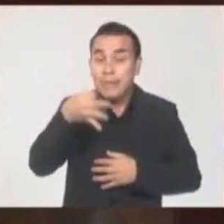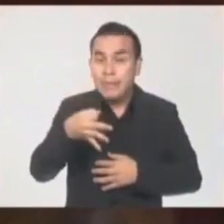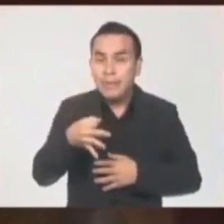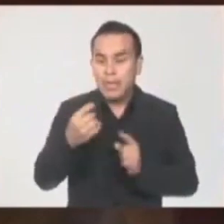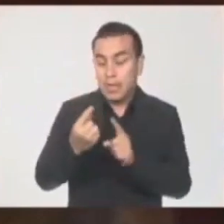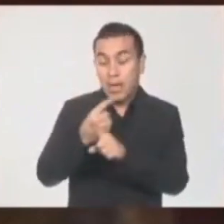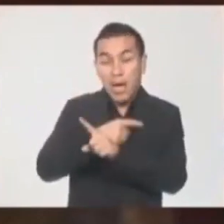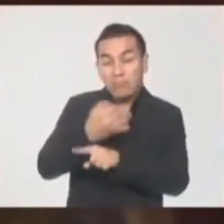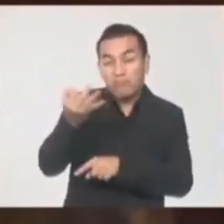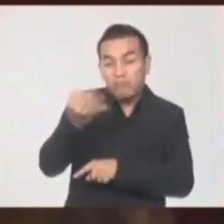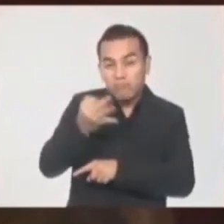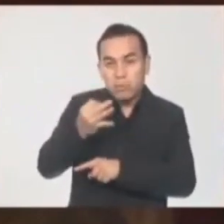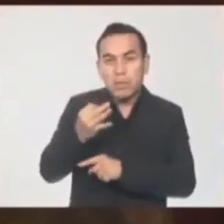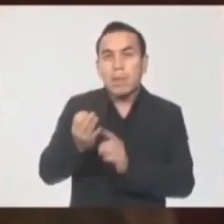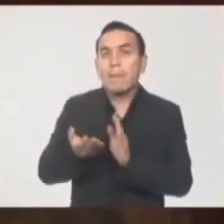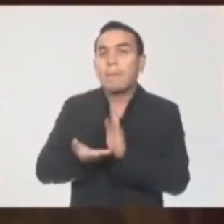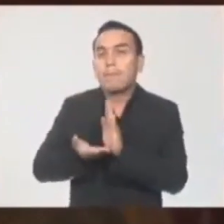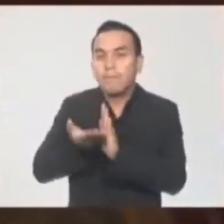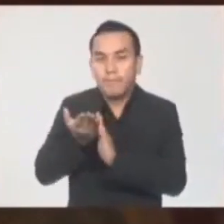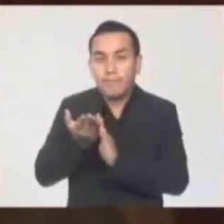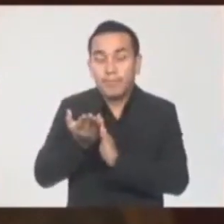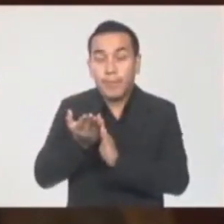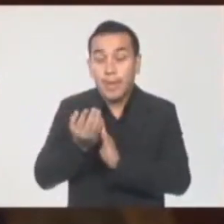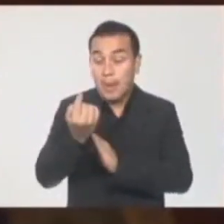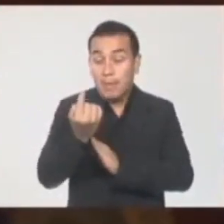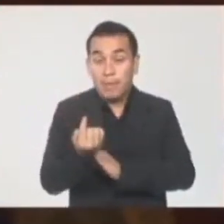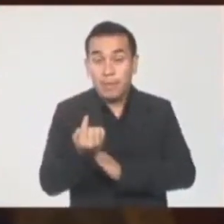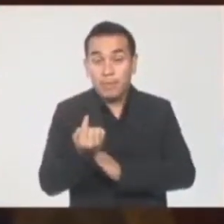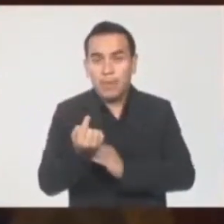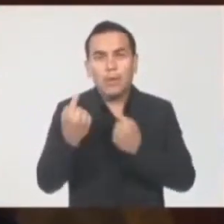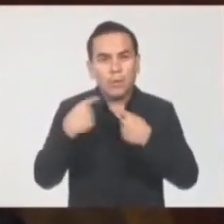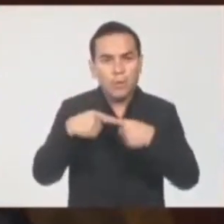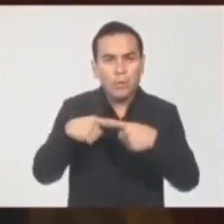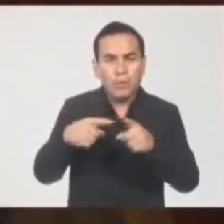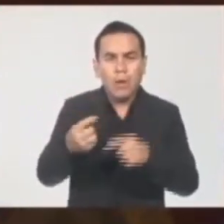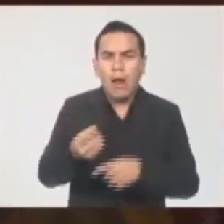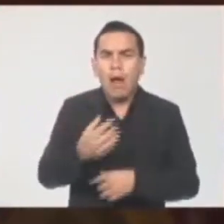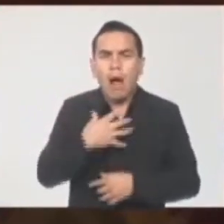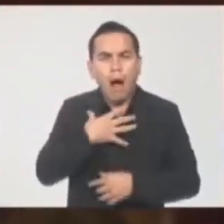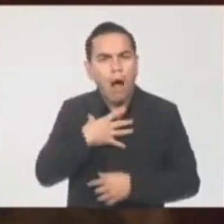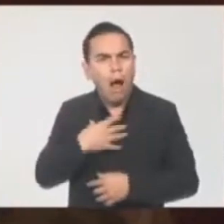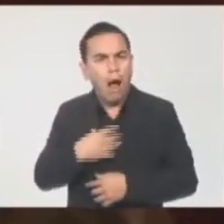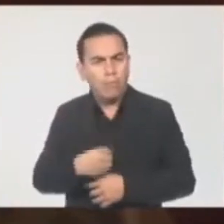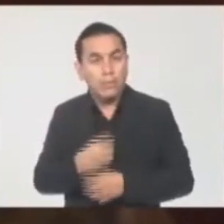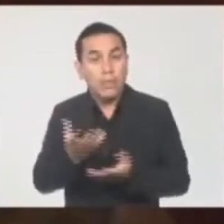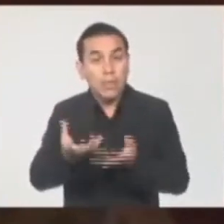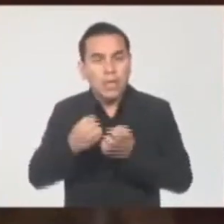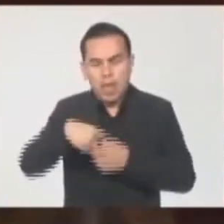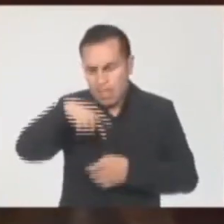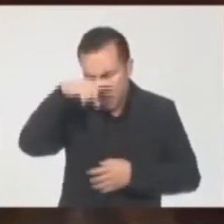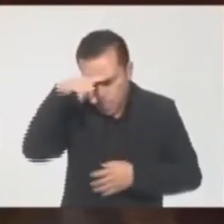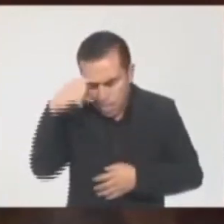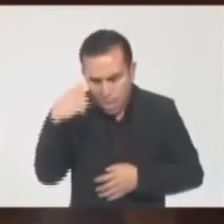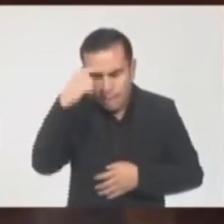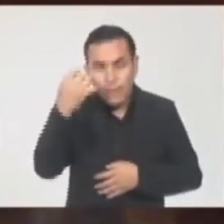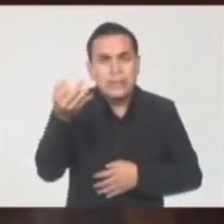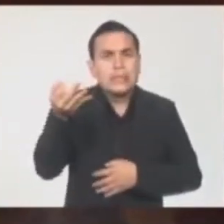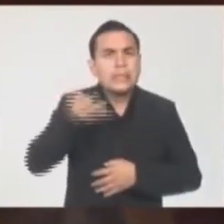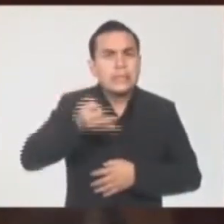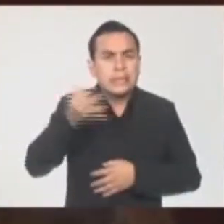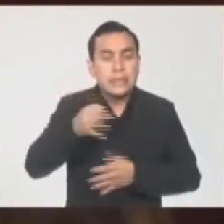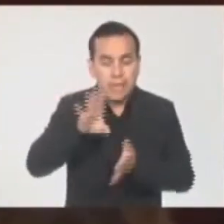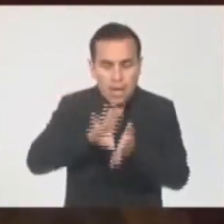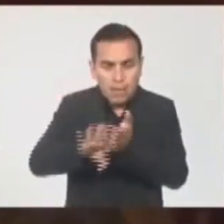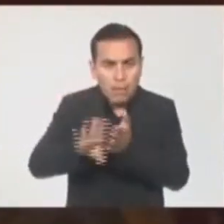por hacer. Nuestra gente todavía tiene hambre, nuestra gente todavía necesita empleos, nuestra gente necesita